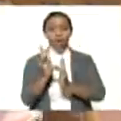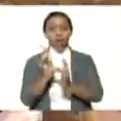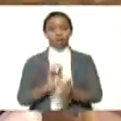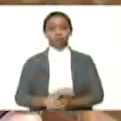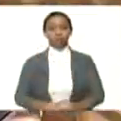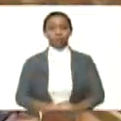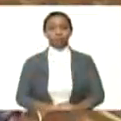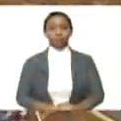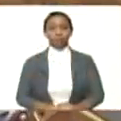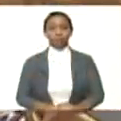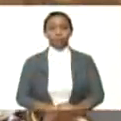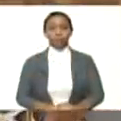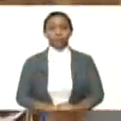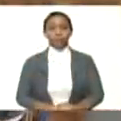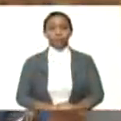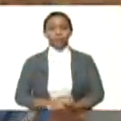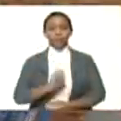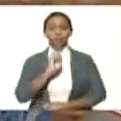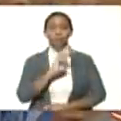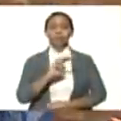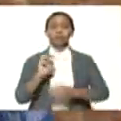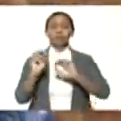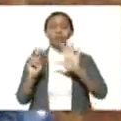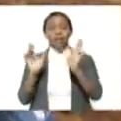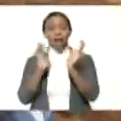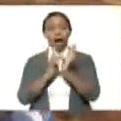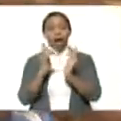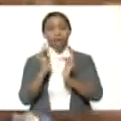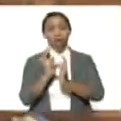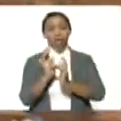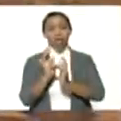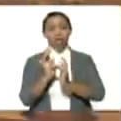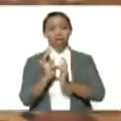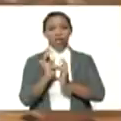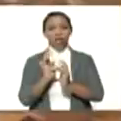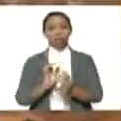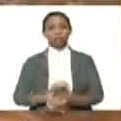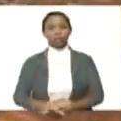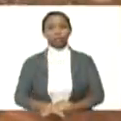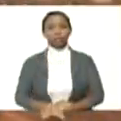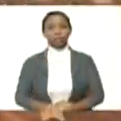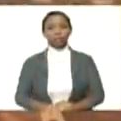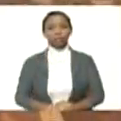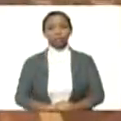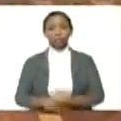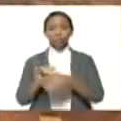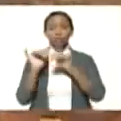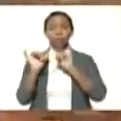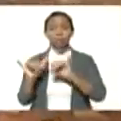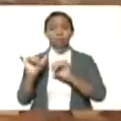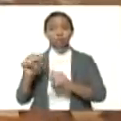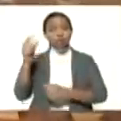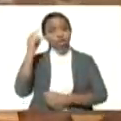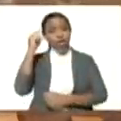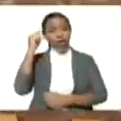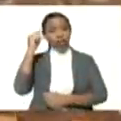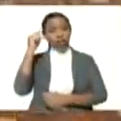27 de abril, El mismo día que